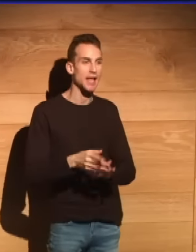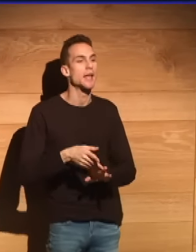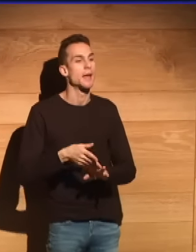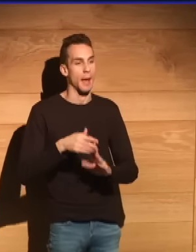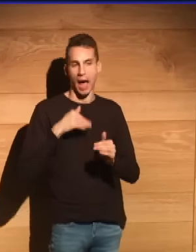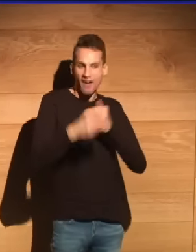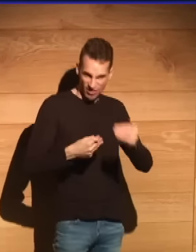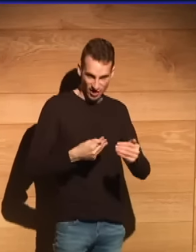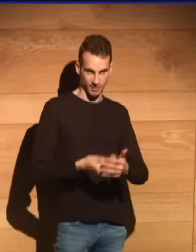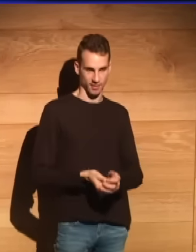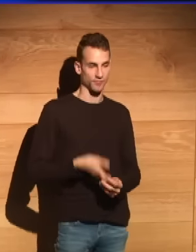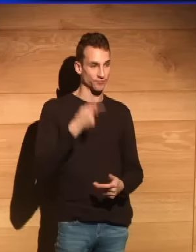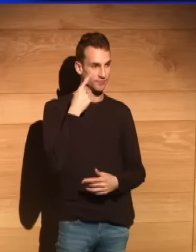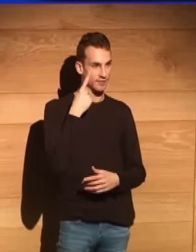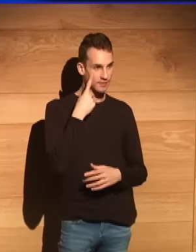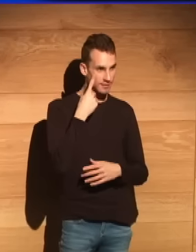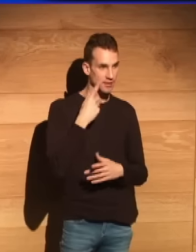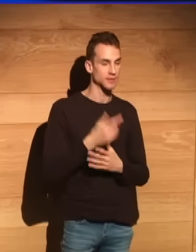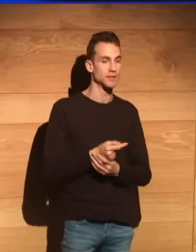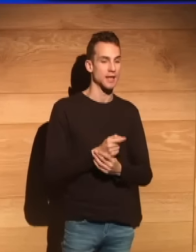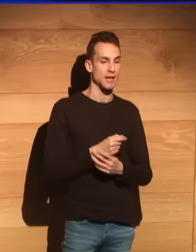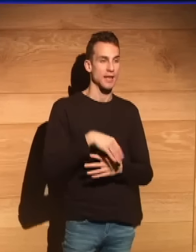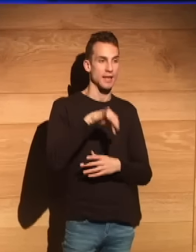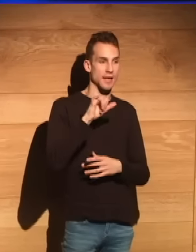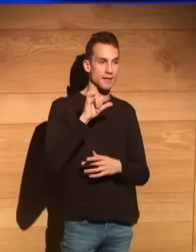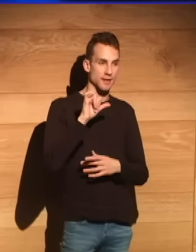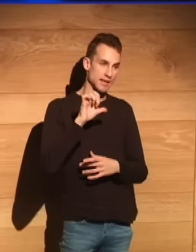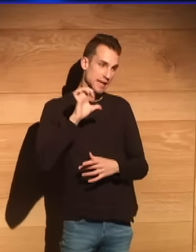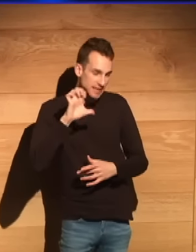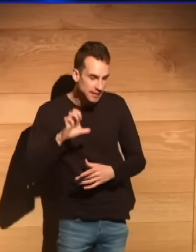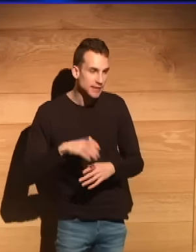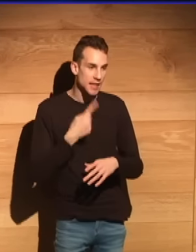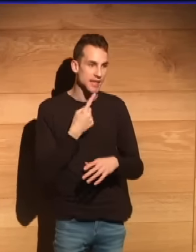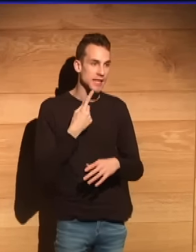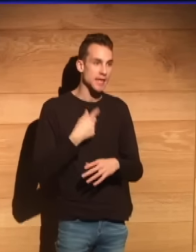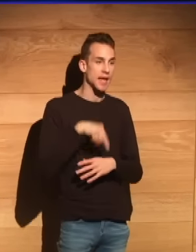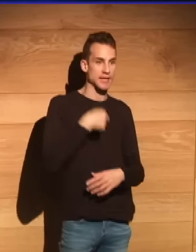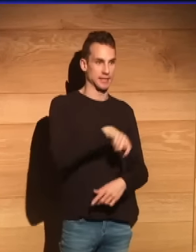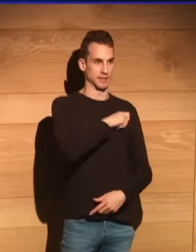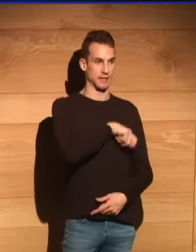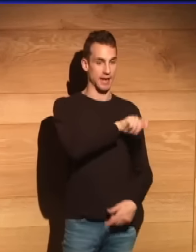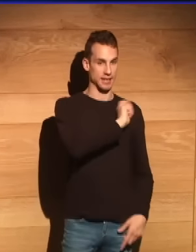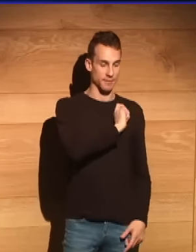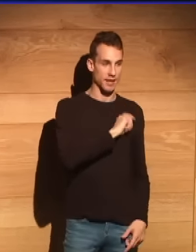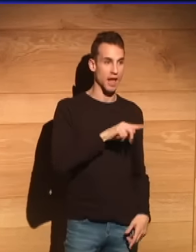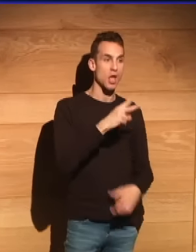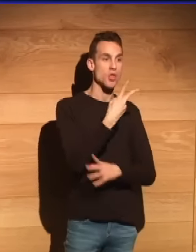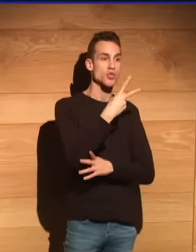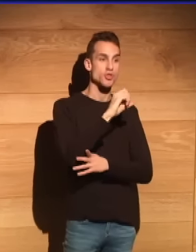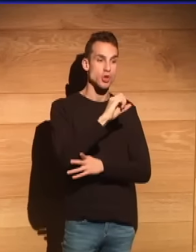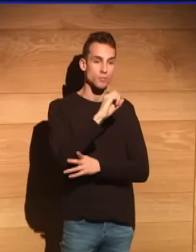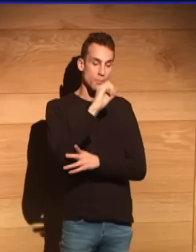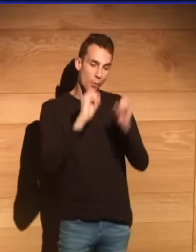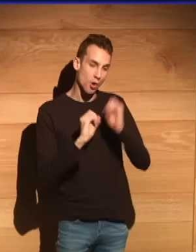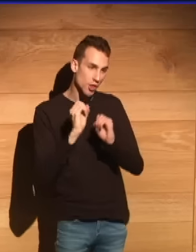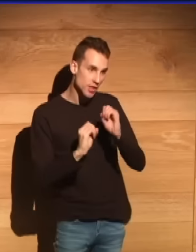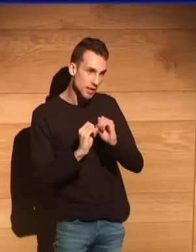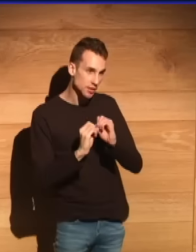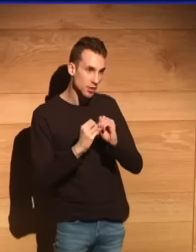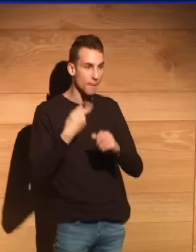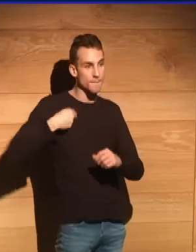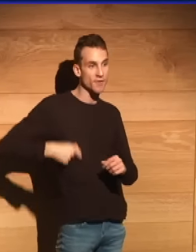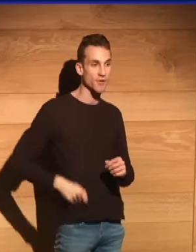el índice DESI nos dice que en España hay menos de un 2% de profesionales TIC contra el 19%